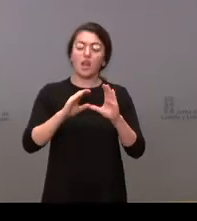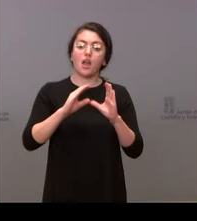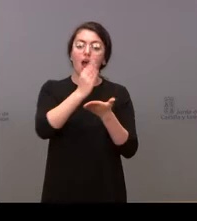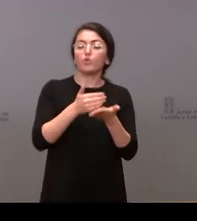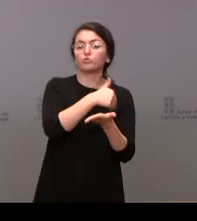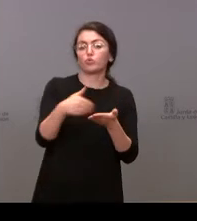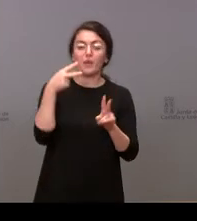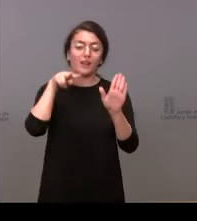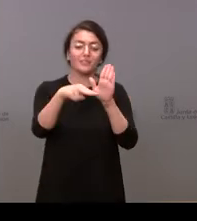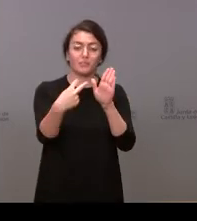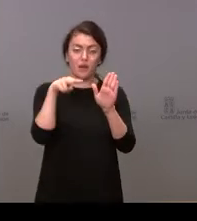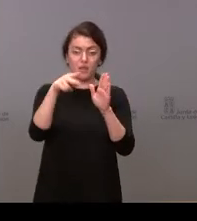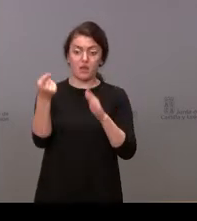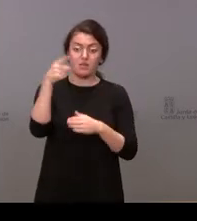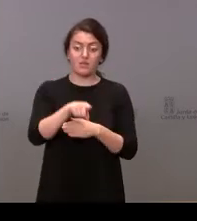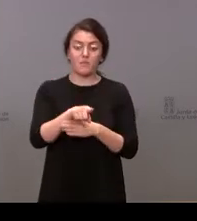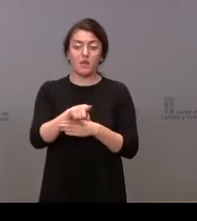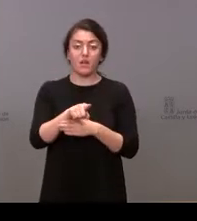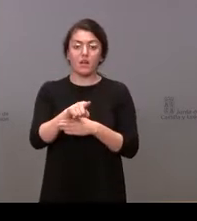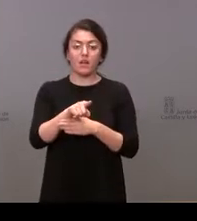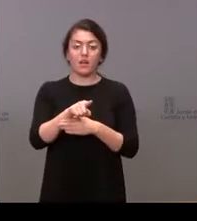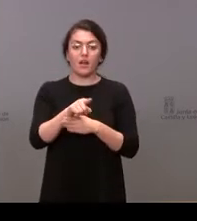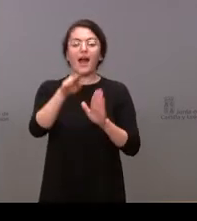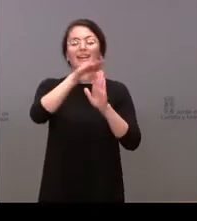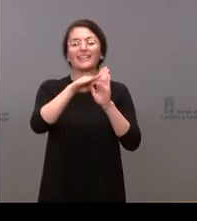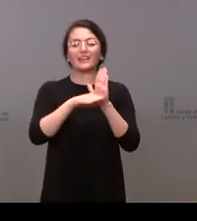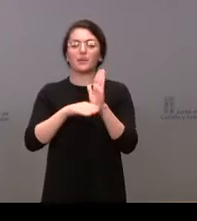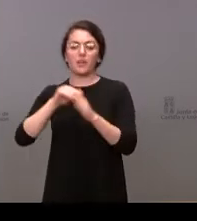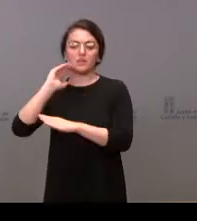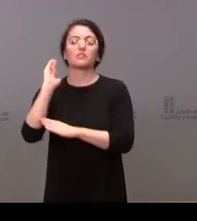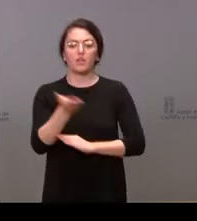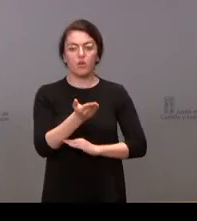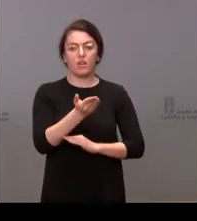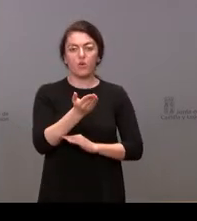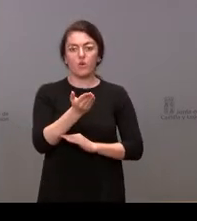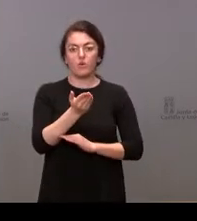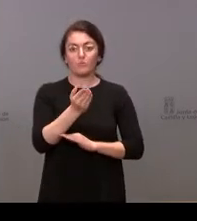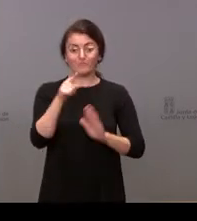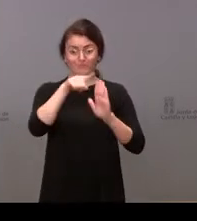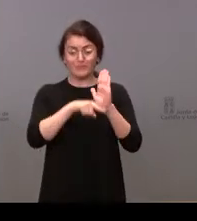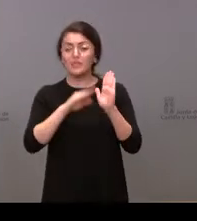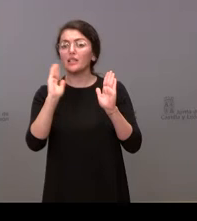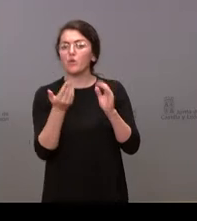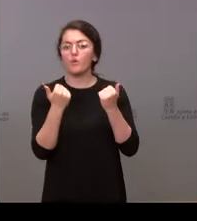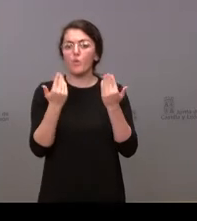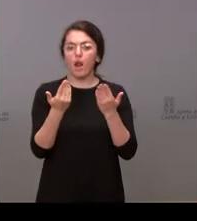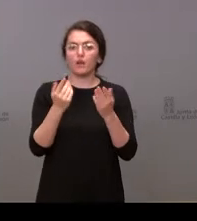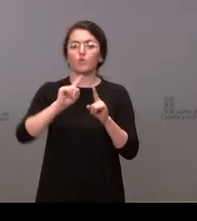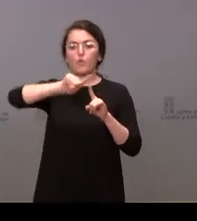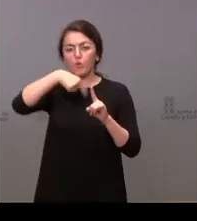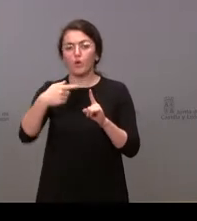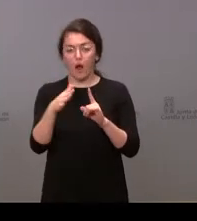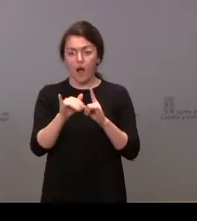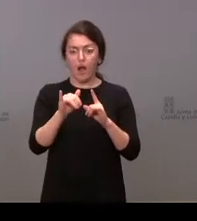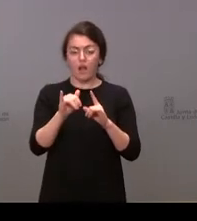sí, un régimen sancionador con una serie, como decía antes, de sanciones de consecuencias para aquellos que son responsables